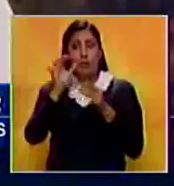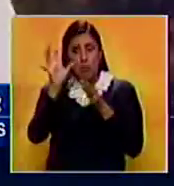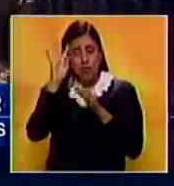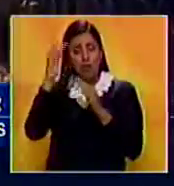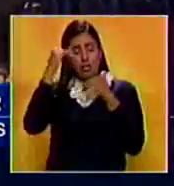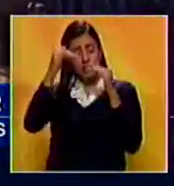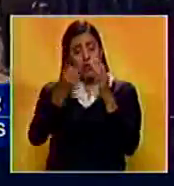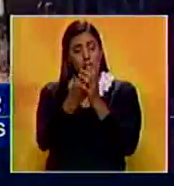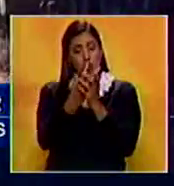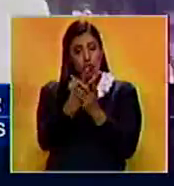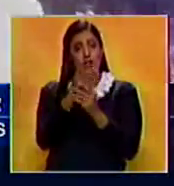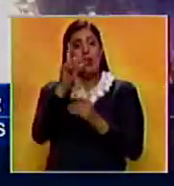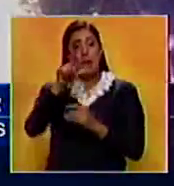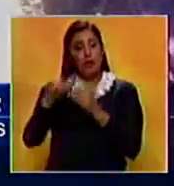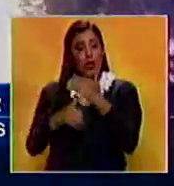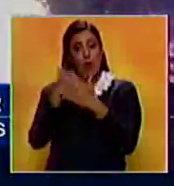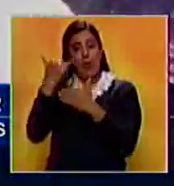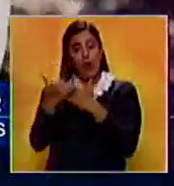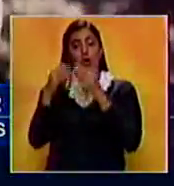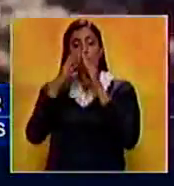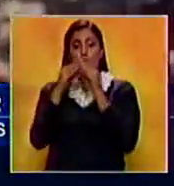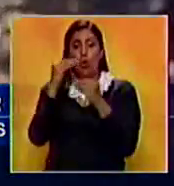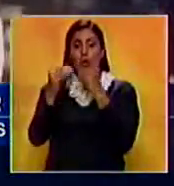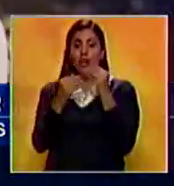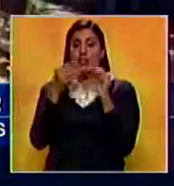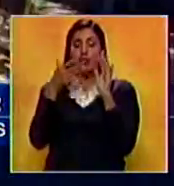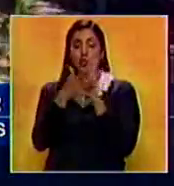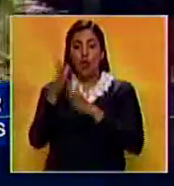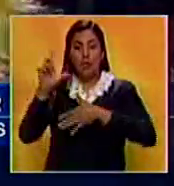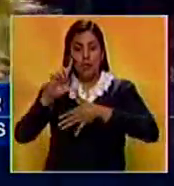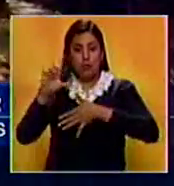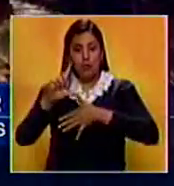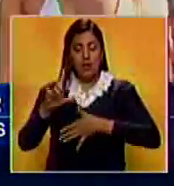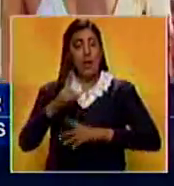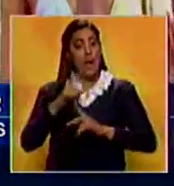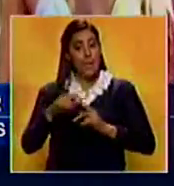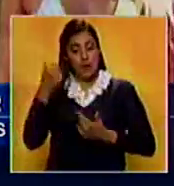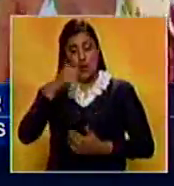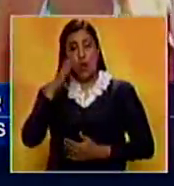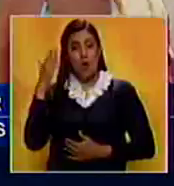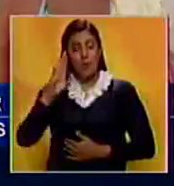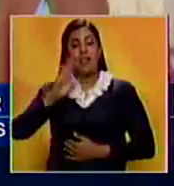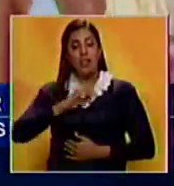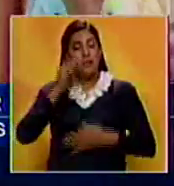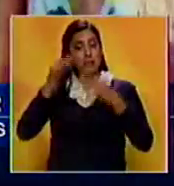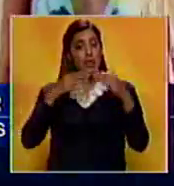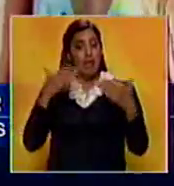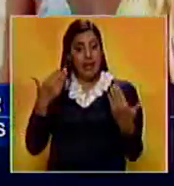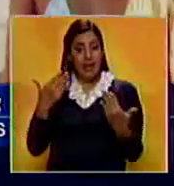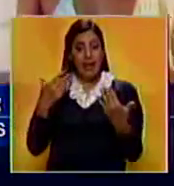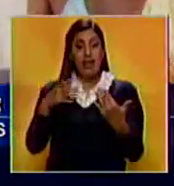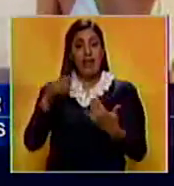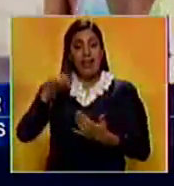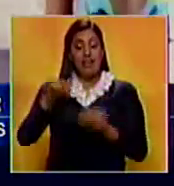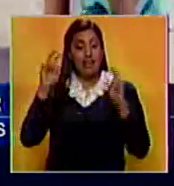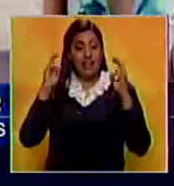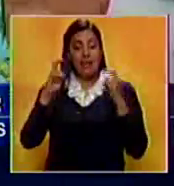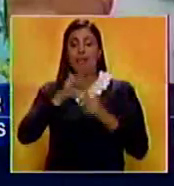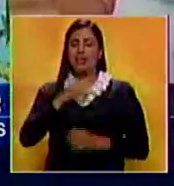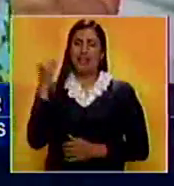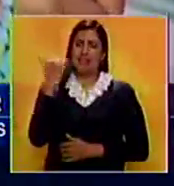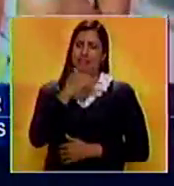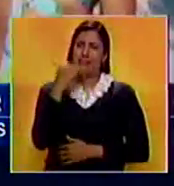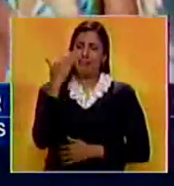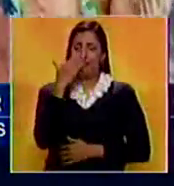centrarse en su fundación, sus proyectos y todo lo que está haciendo en América Latina. Pero Ricky Martin también se pronunció y afirmó que este tema le daba